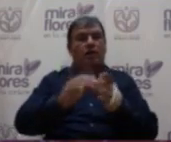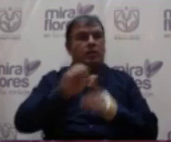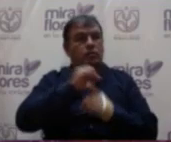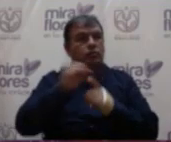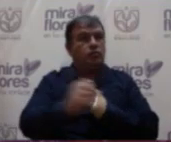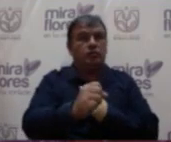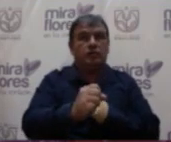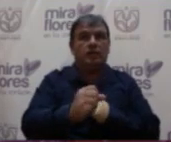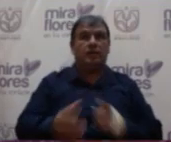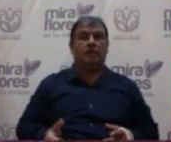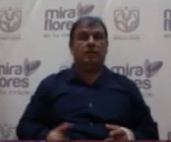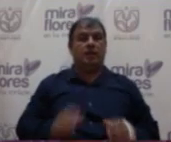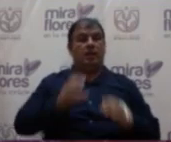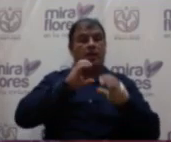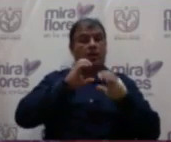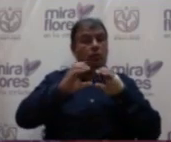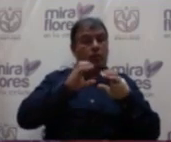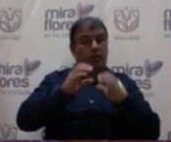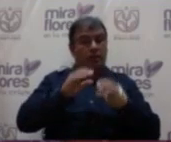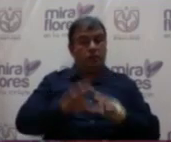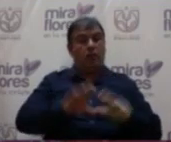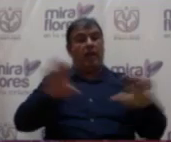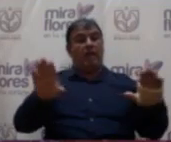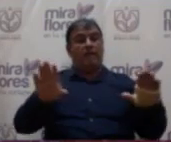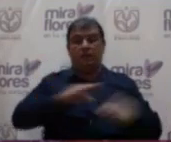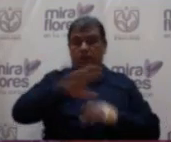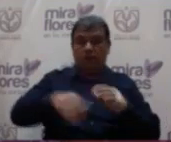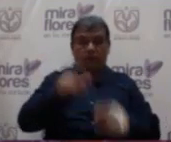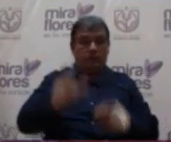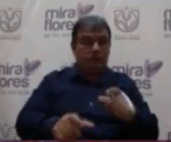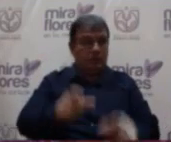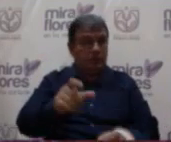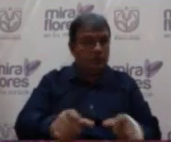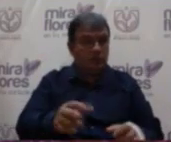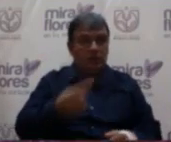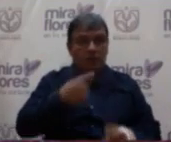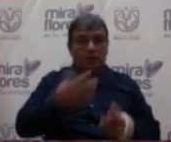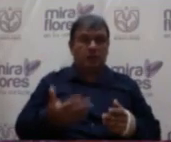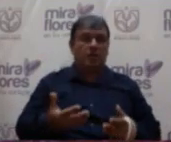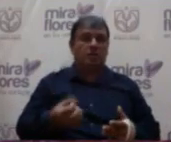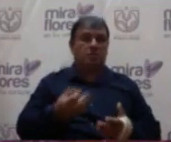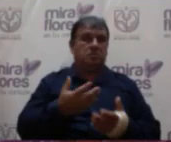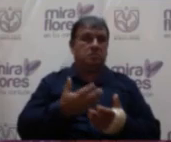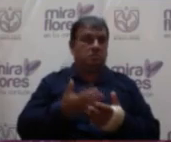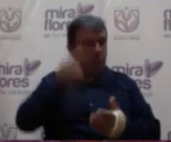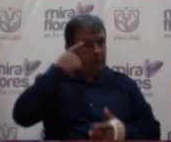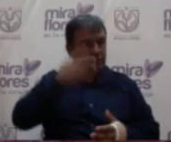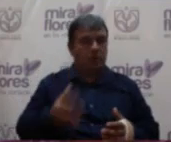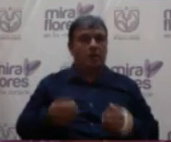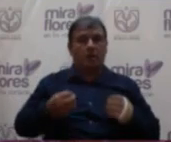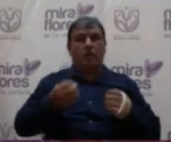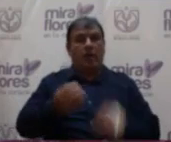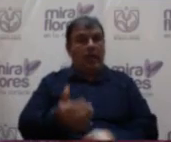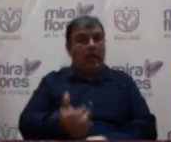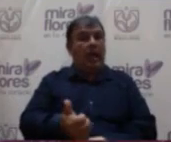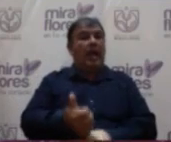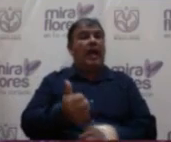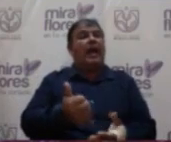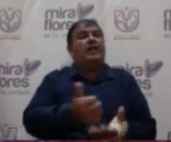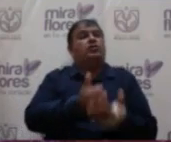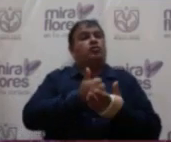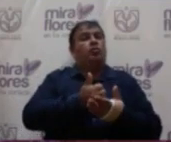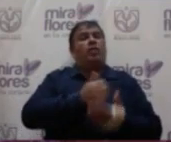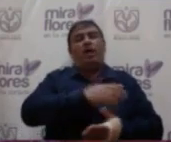sociales y la comunicación abierta con todos los ciudadanos creo que es algo que alimenta cualquier